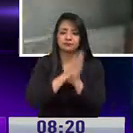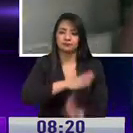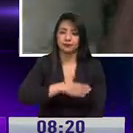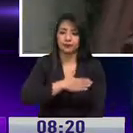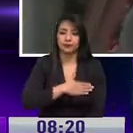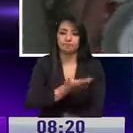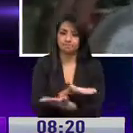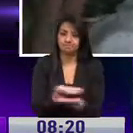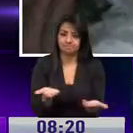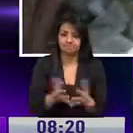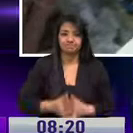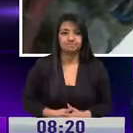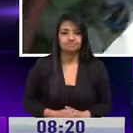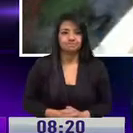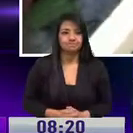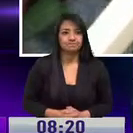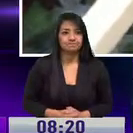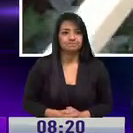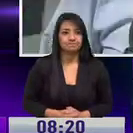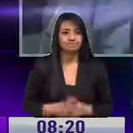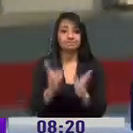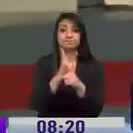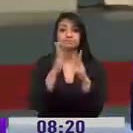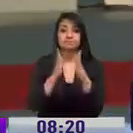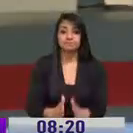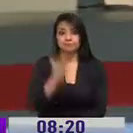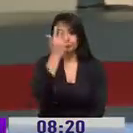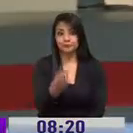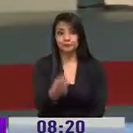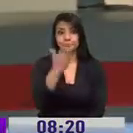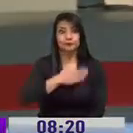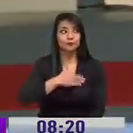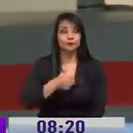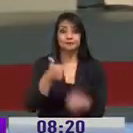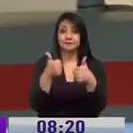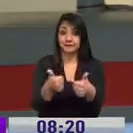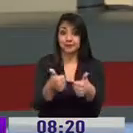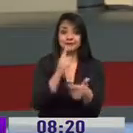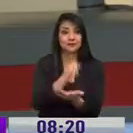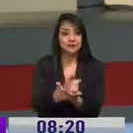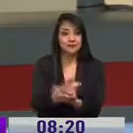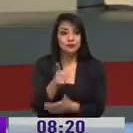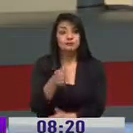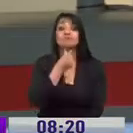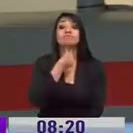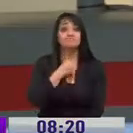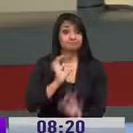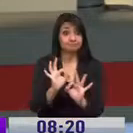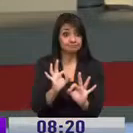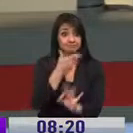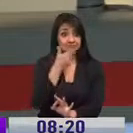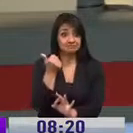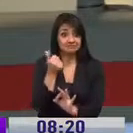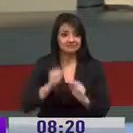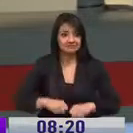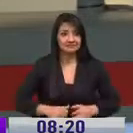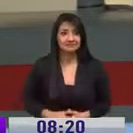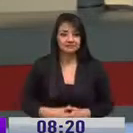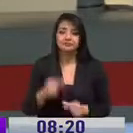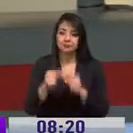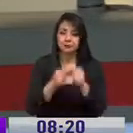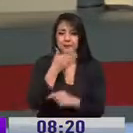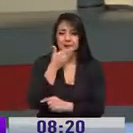para ustedes va este mensaje. Mi querida Mahatme, buenos días. ¿Cómo le va? ¿Anda bien? ¿Su errantita está mejor? Va